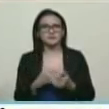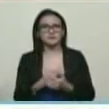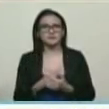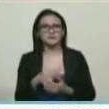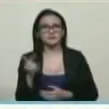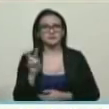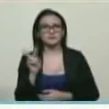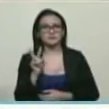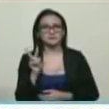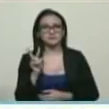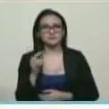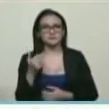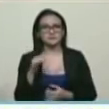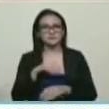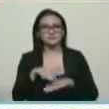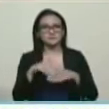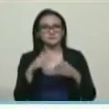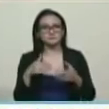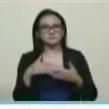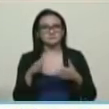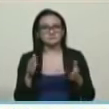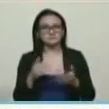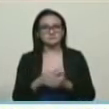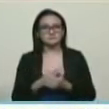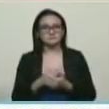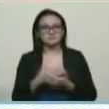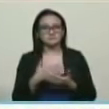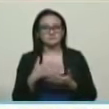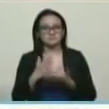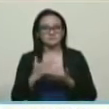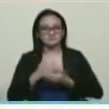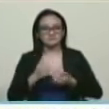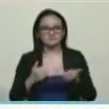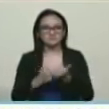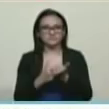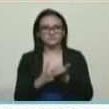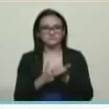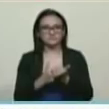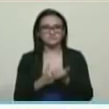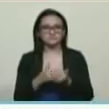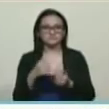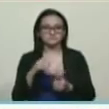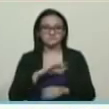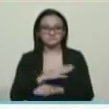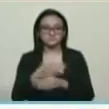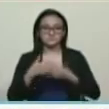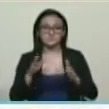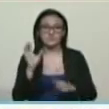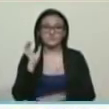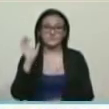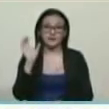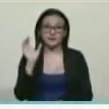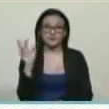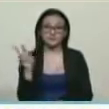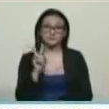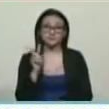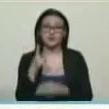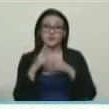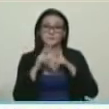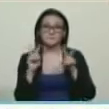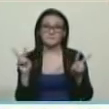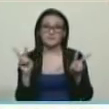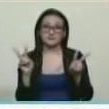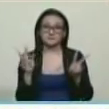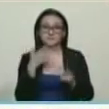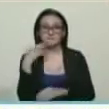nación. Allí está el Ministerio Público siempre aportando como parte de los poderes públicos del país para una Venezuela pacífica y